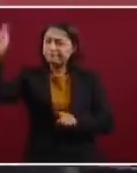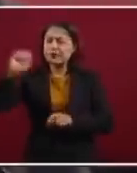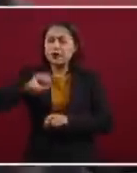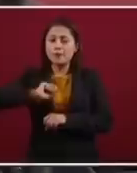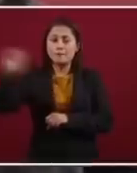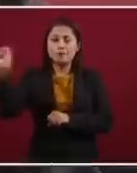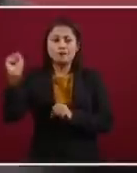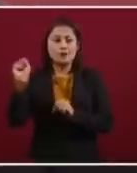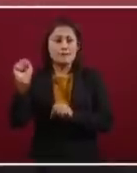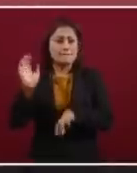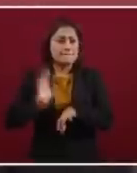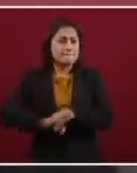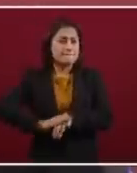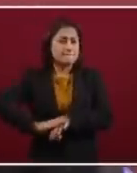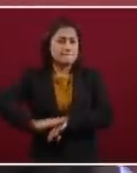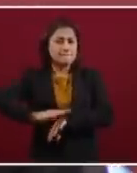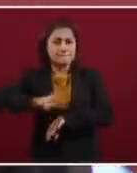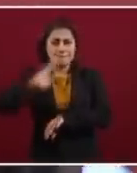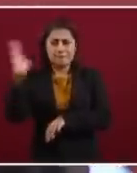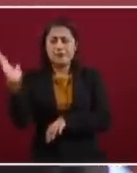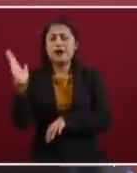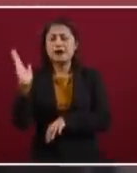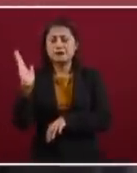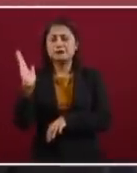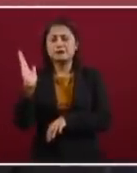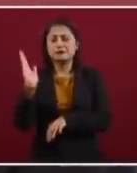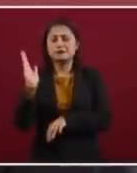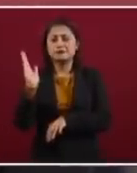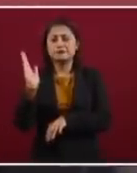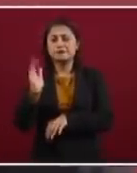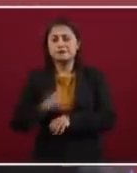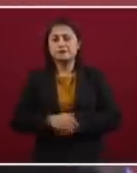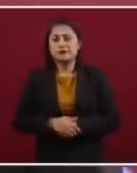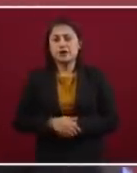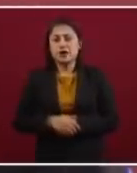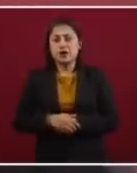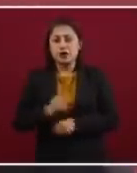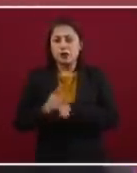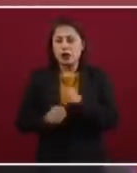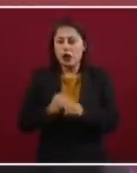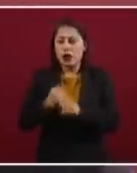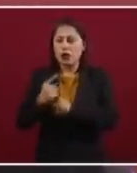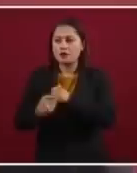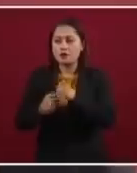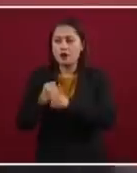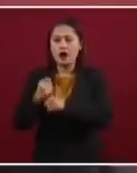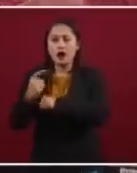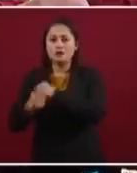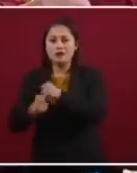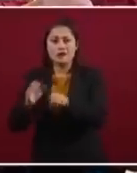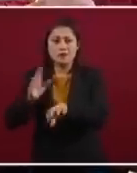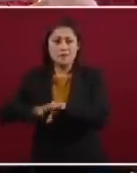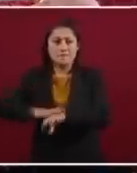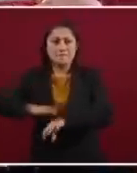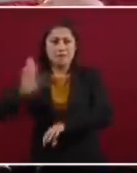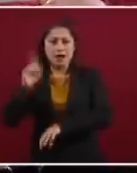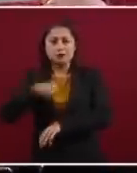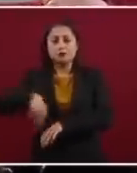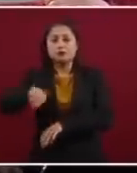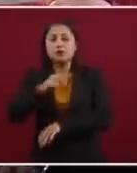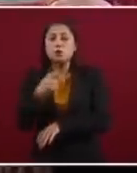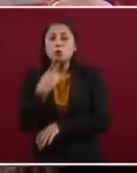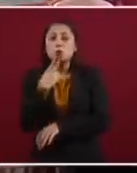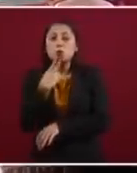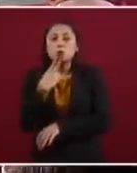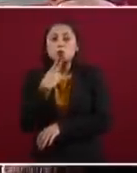donde hay más de duplicaciones por año en el consumo con varios